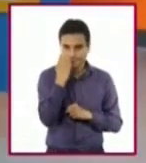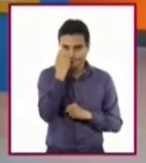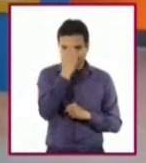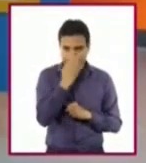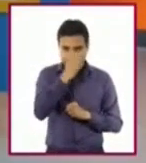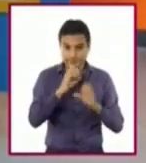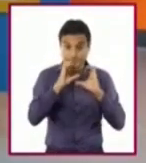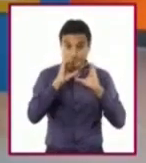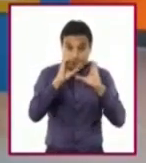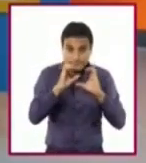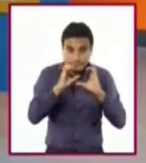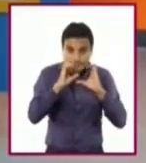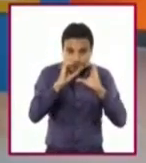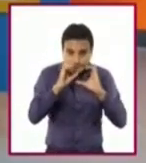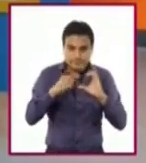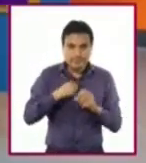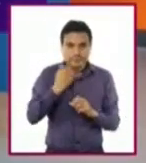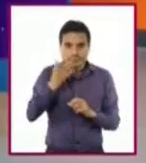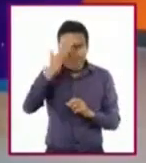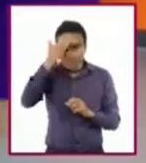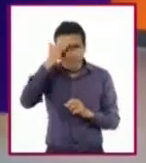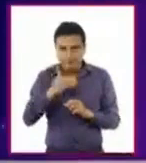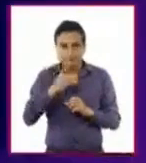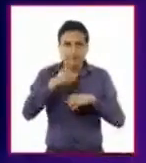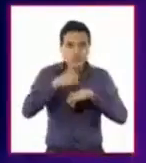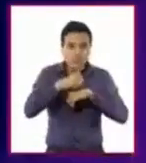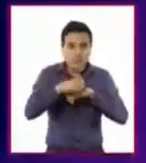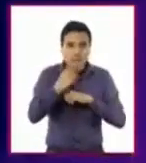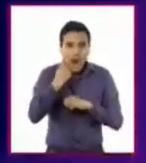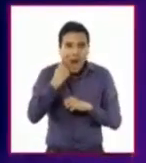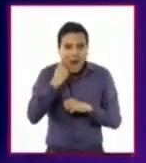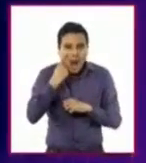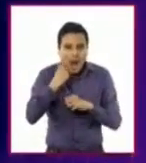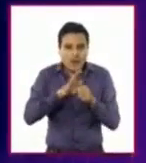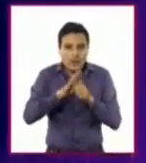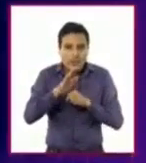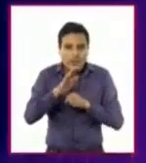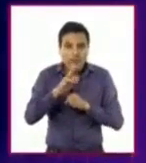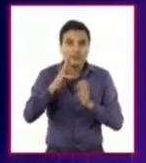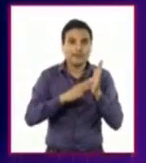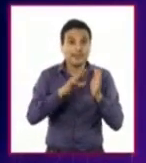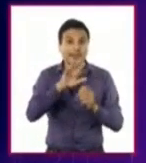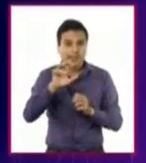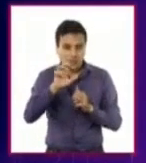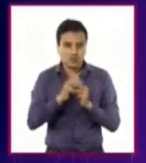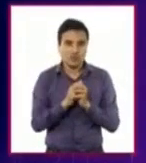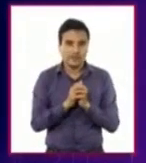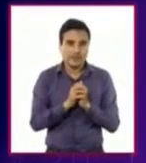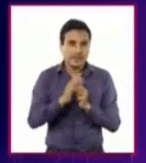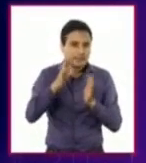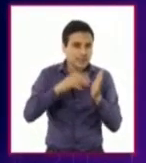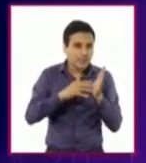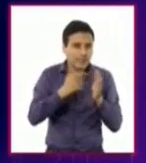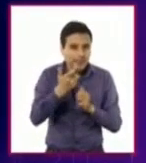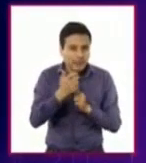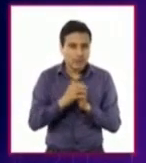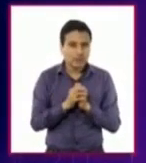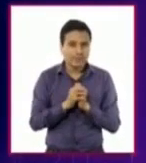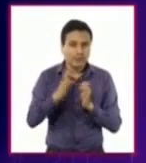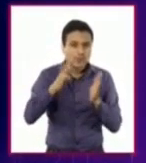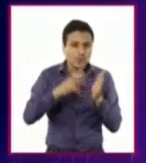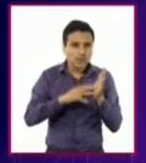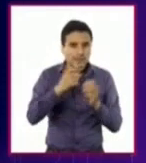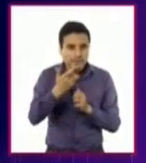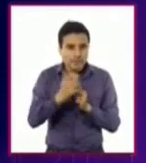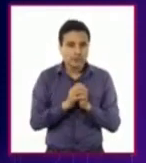salarios para saber cuál es el que más se repite tres mil quinientos pesos cinco mil pesos cuatro mil